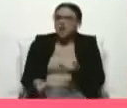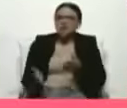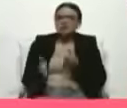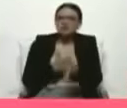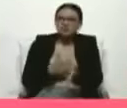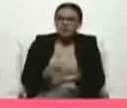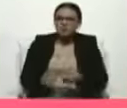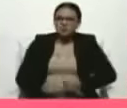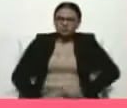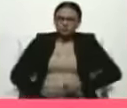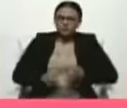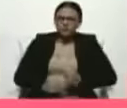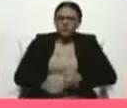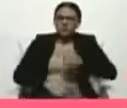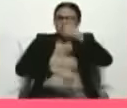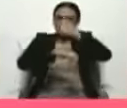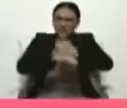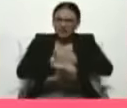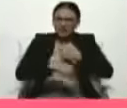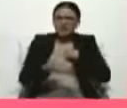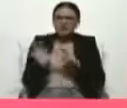para enfrentar al imperialismo norteamericano.